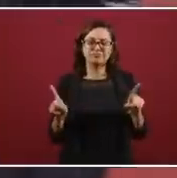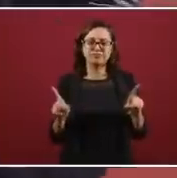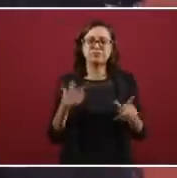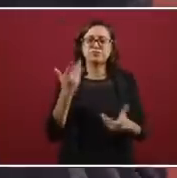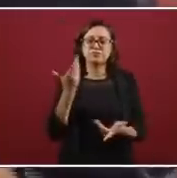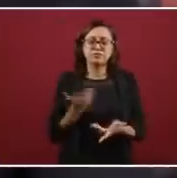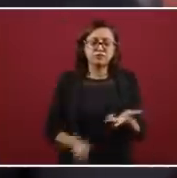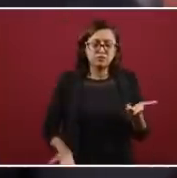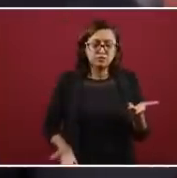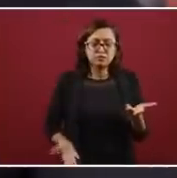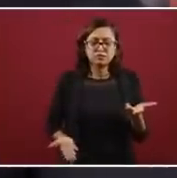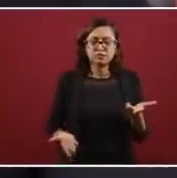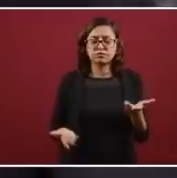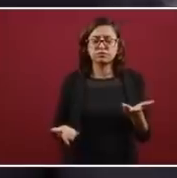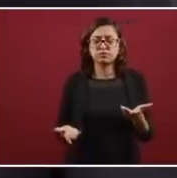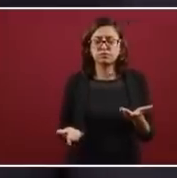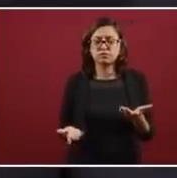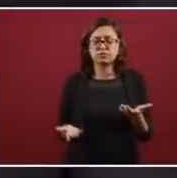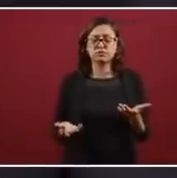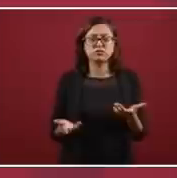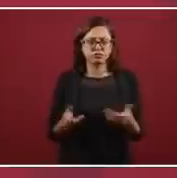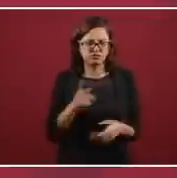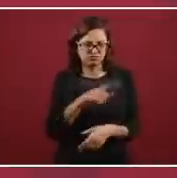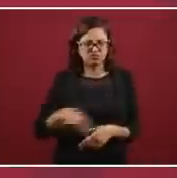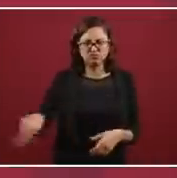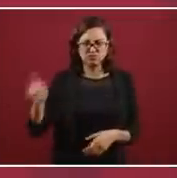Ahora que pasó esto del ministro